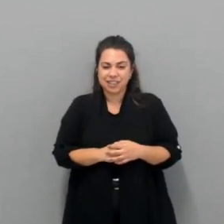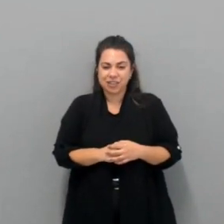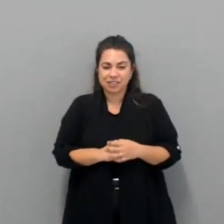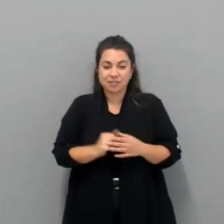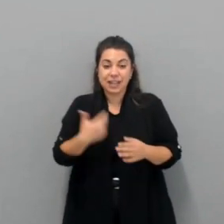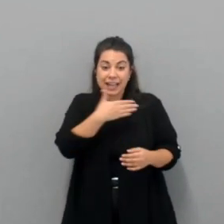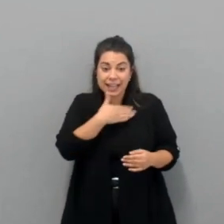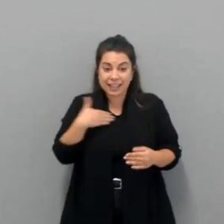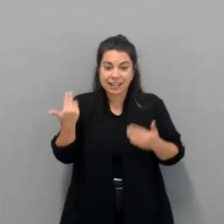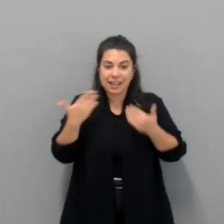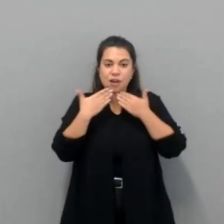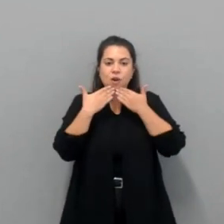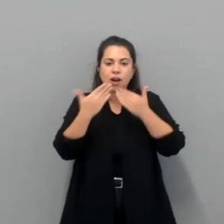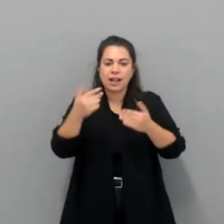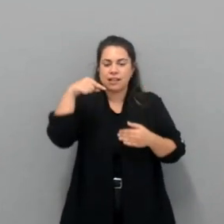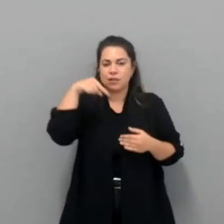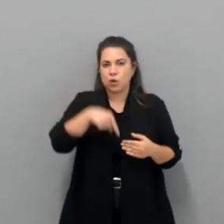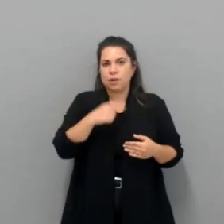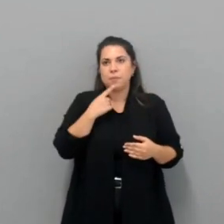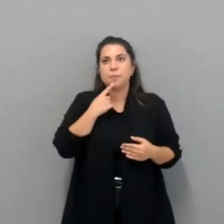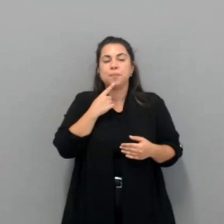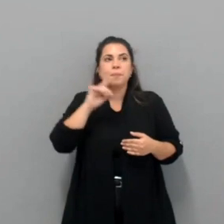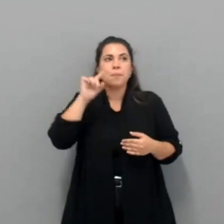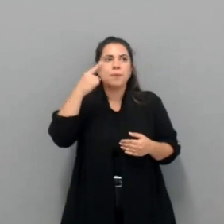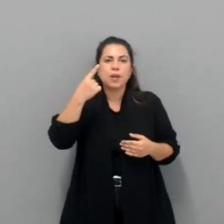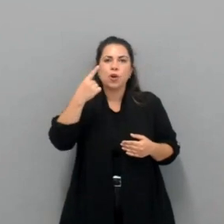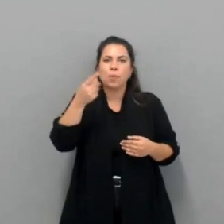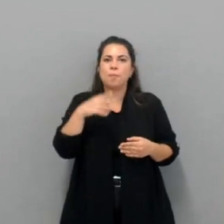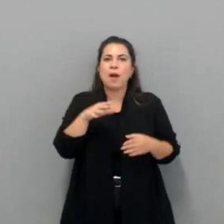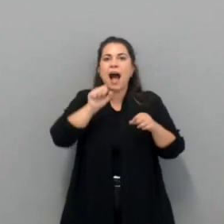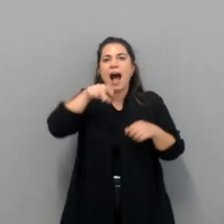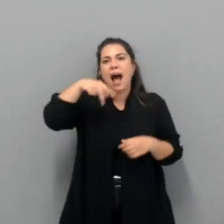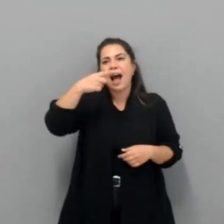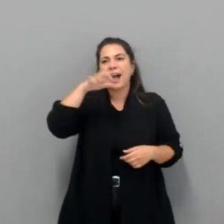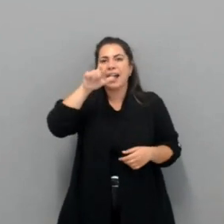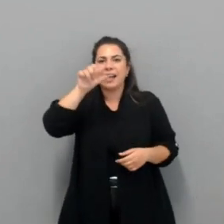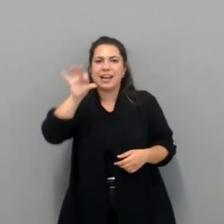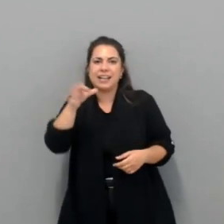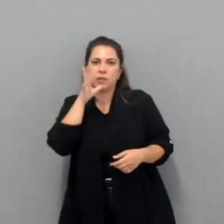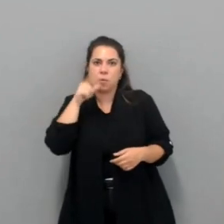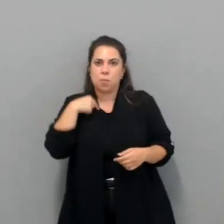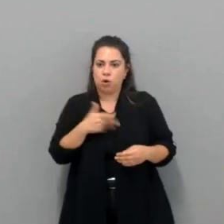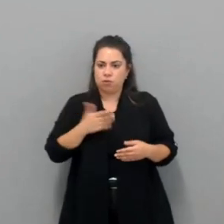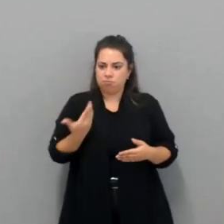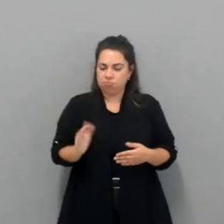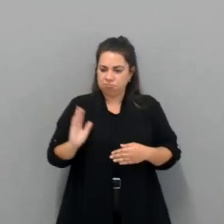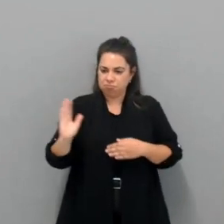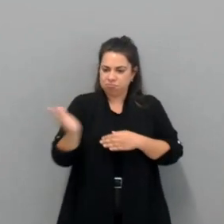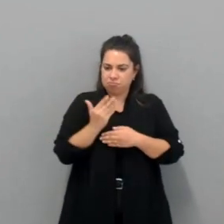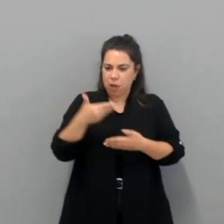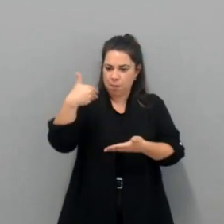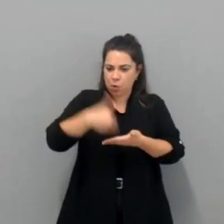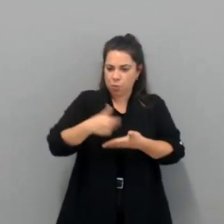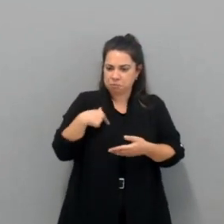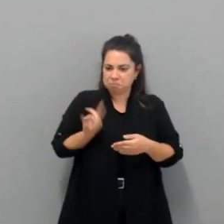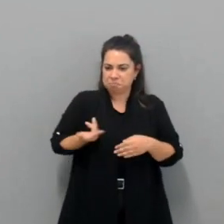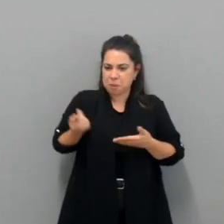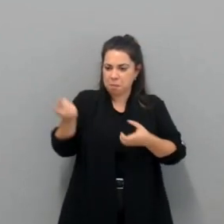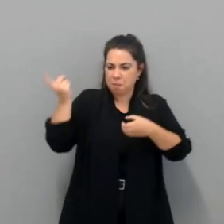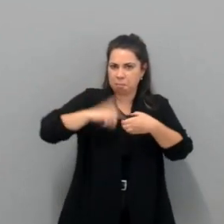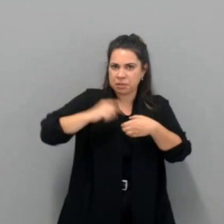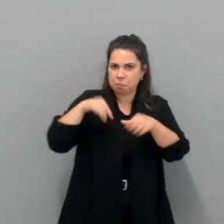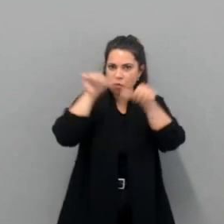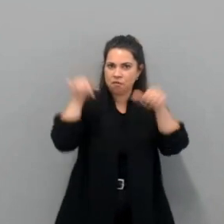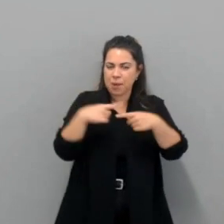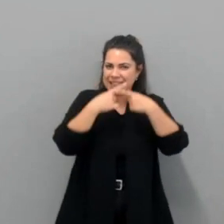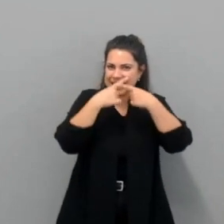quería dar las gracias hoy, bueno, primero a Ángeles por haberme propuesto participar este año de una forma diferente a